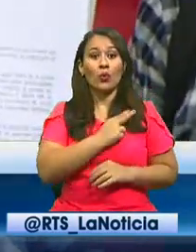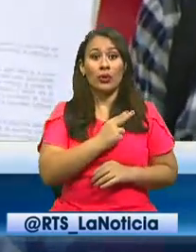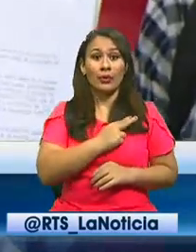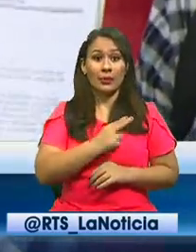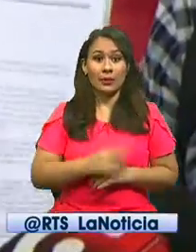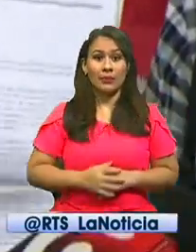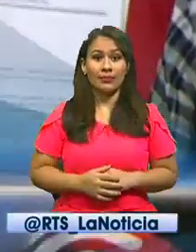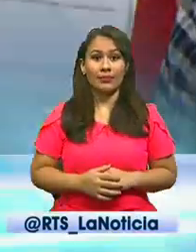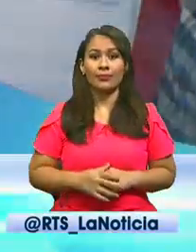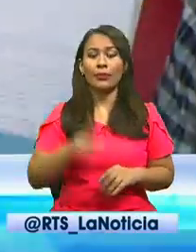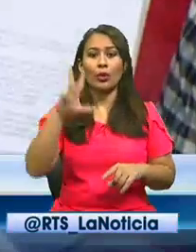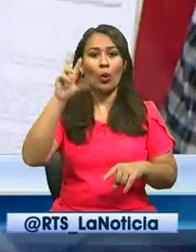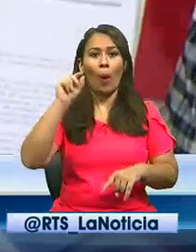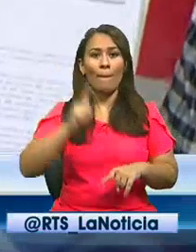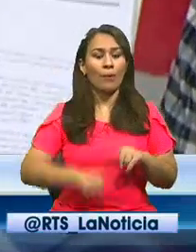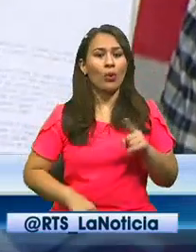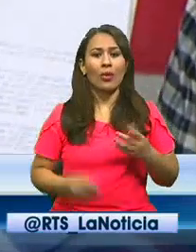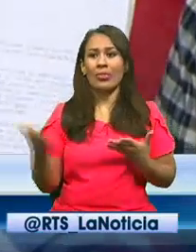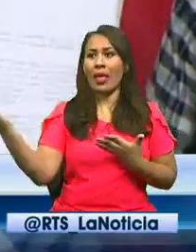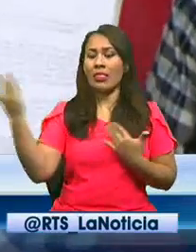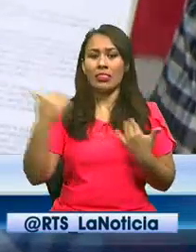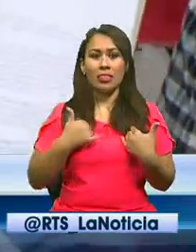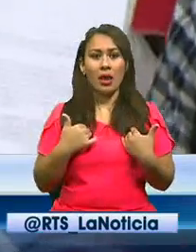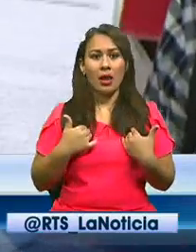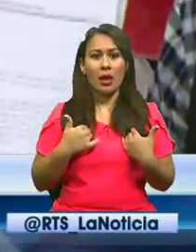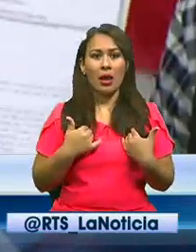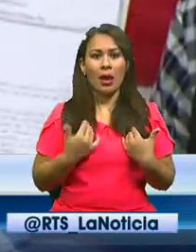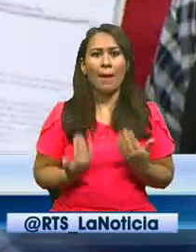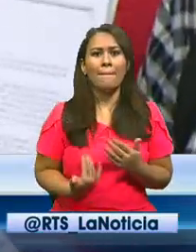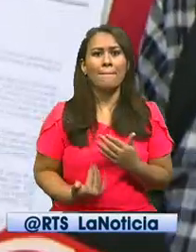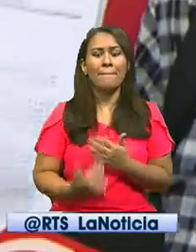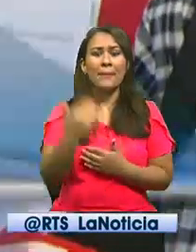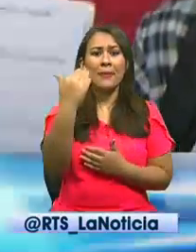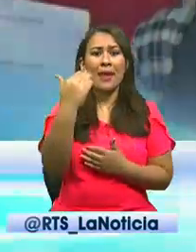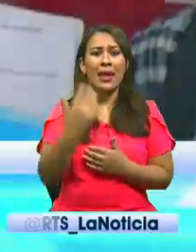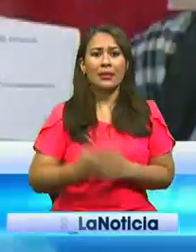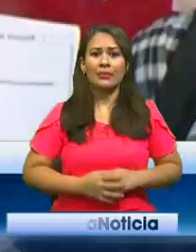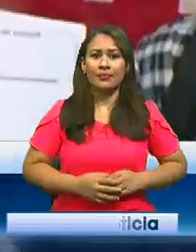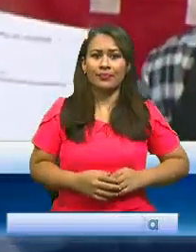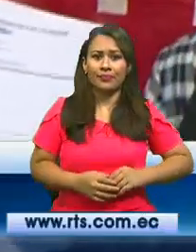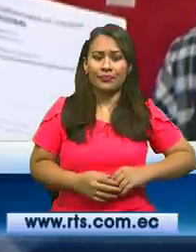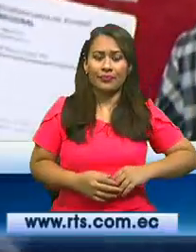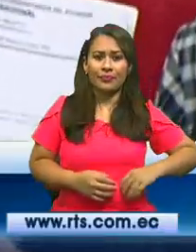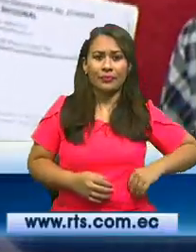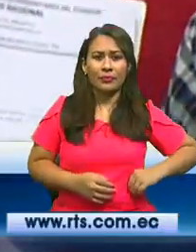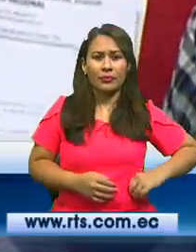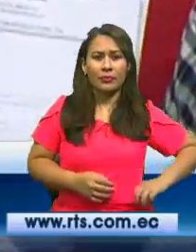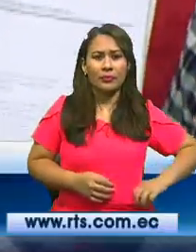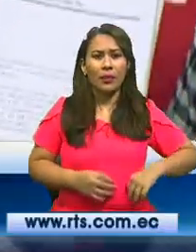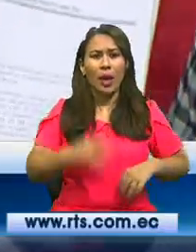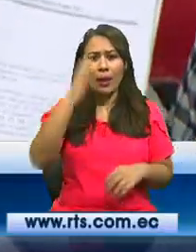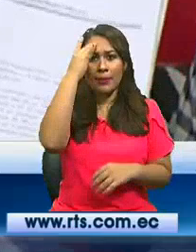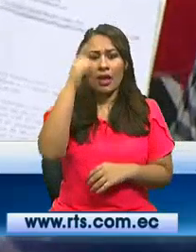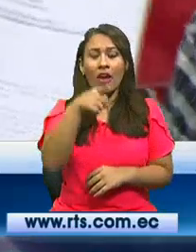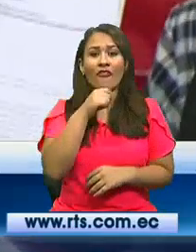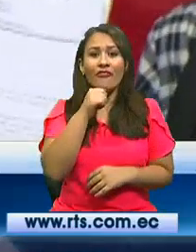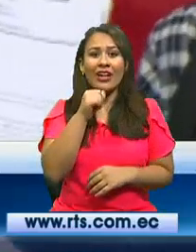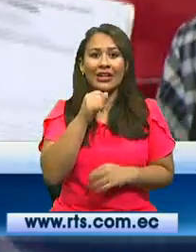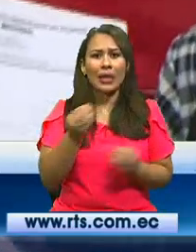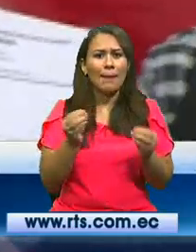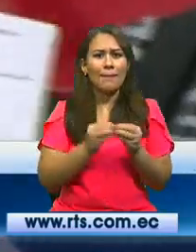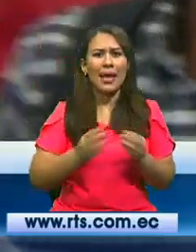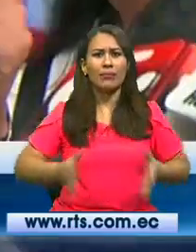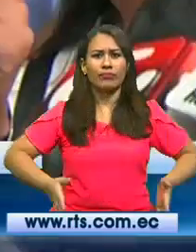universidades no pueden ofrecer la cantidad de cupos necesarios porque no tienen una planta grande